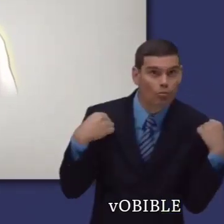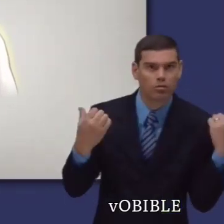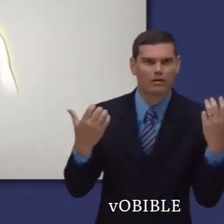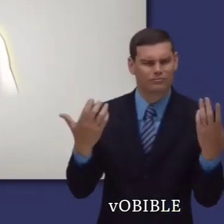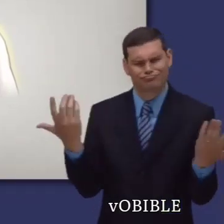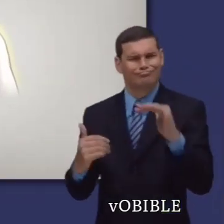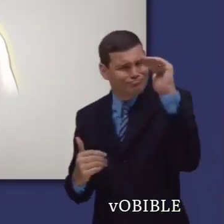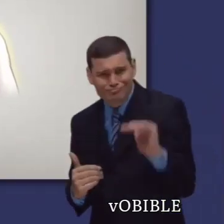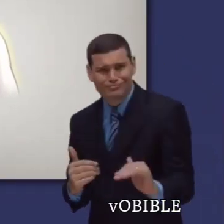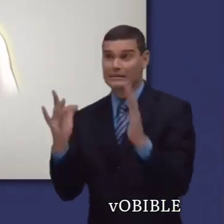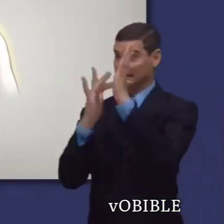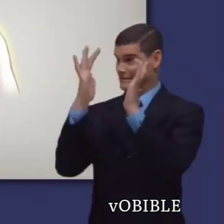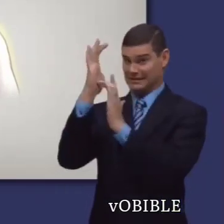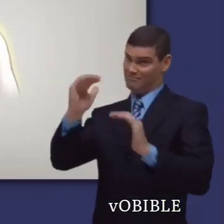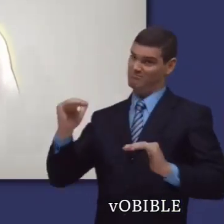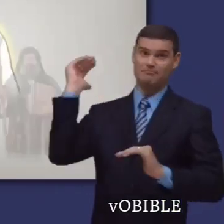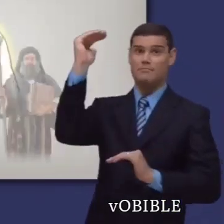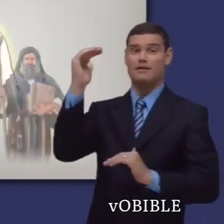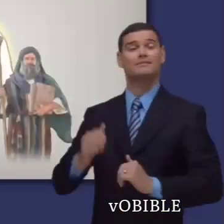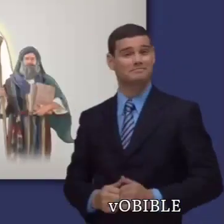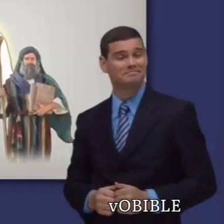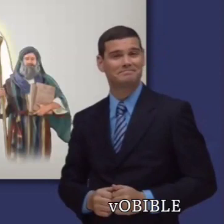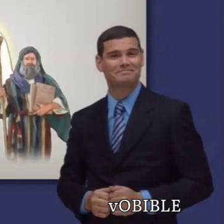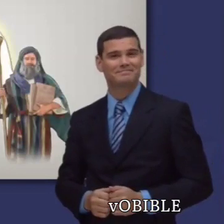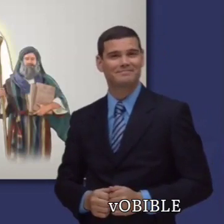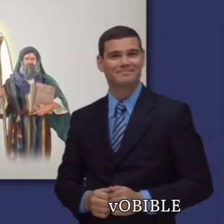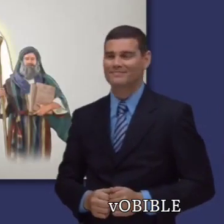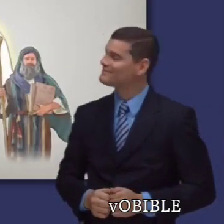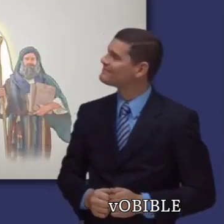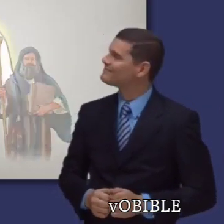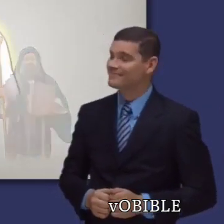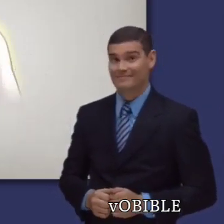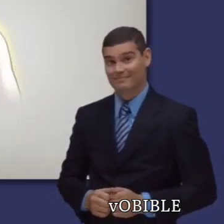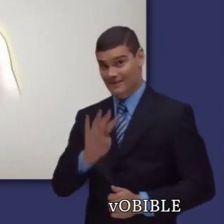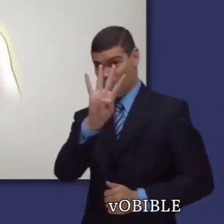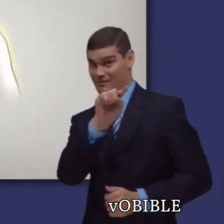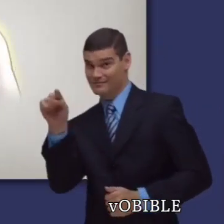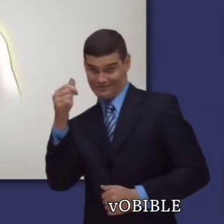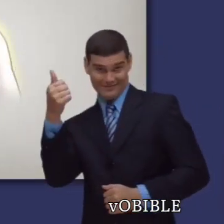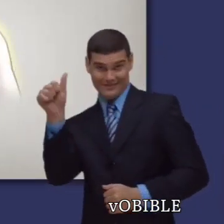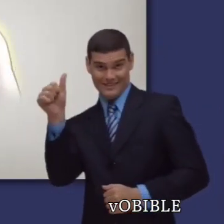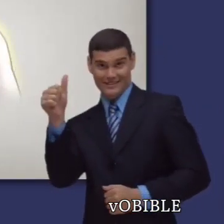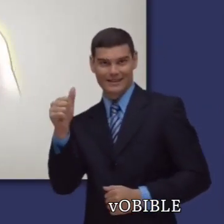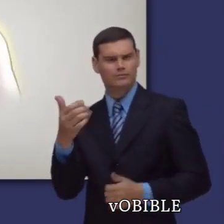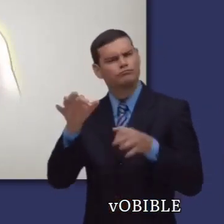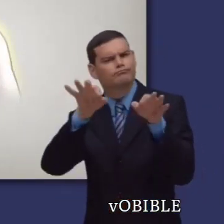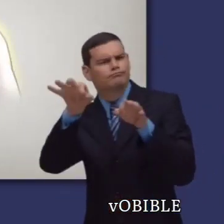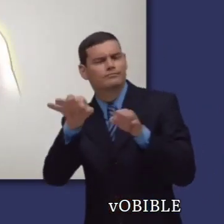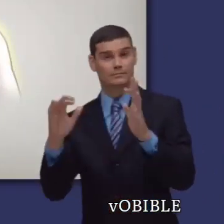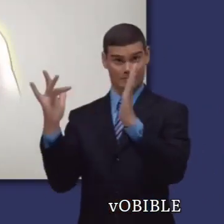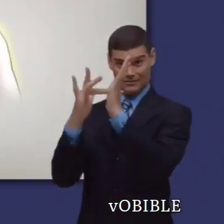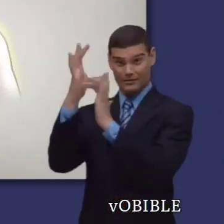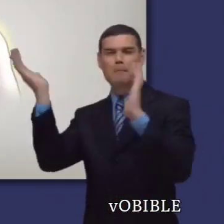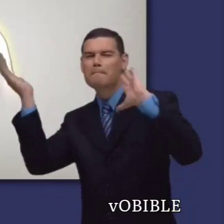elevada posición de Jesús. Él es muy superior a los ángeles y a Moisés. Los capítulos 4 a 10